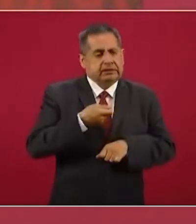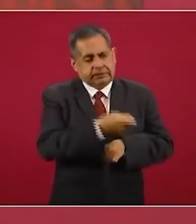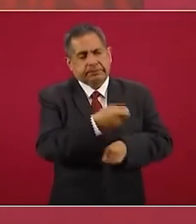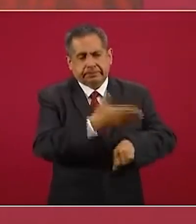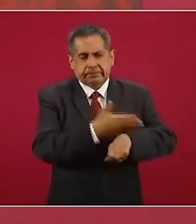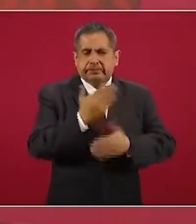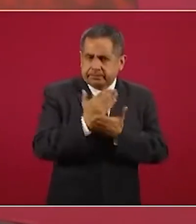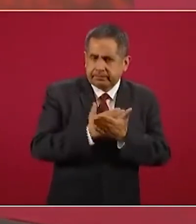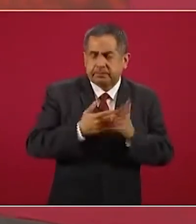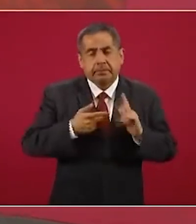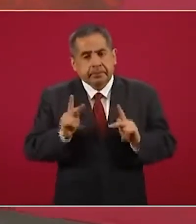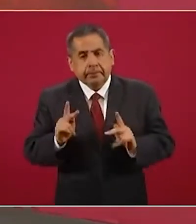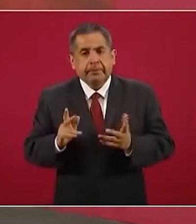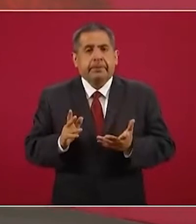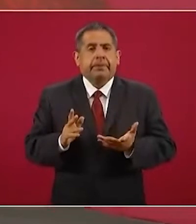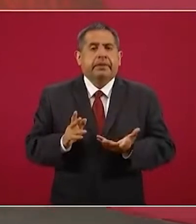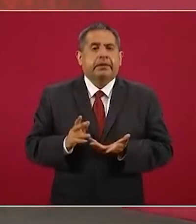o el que puedan